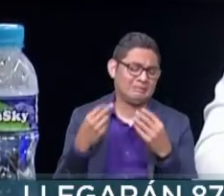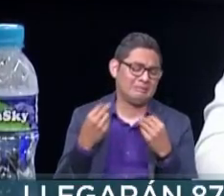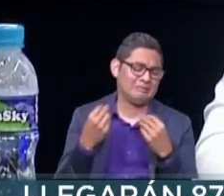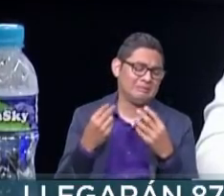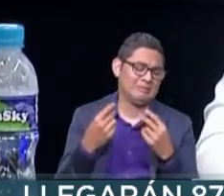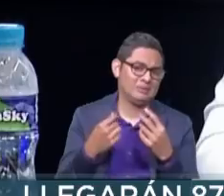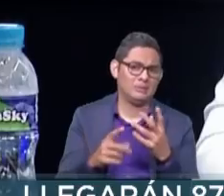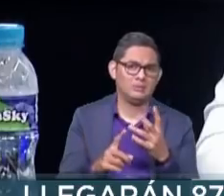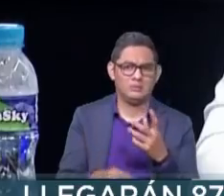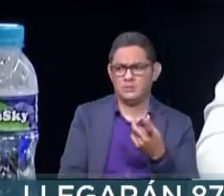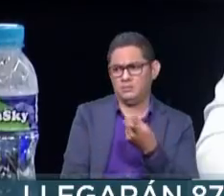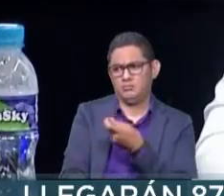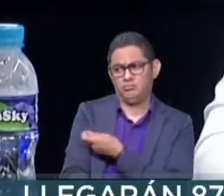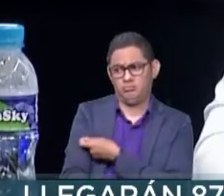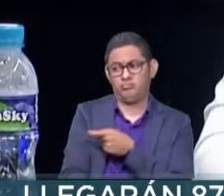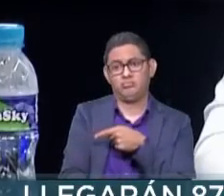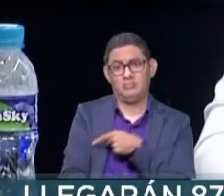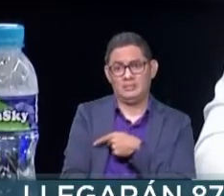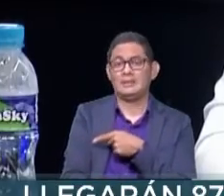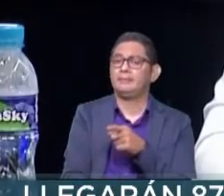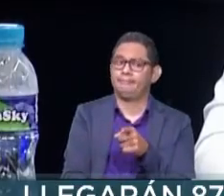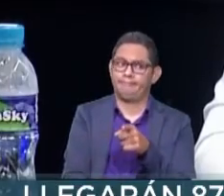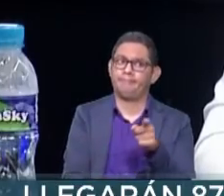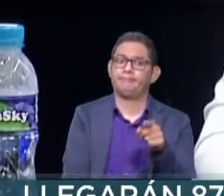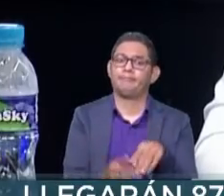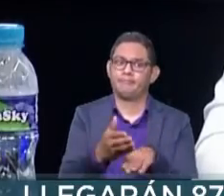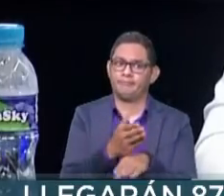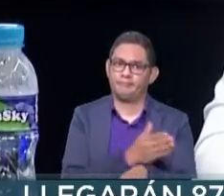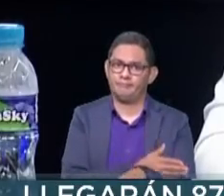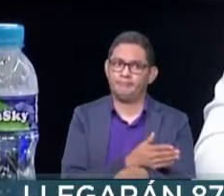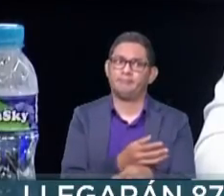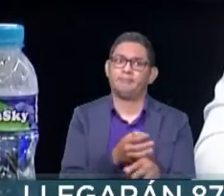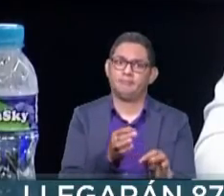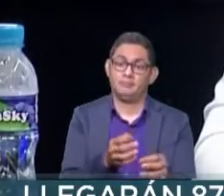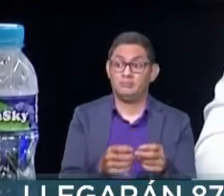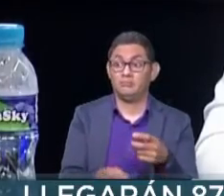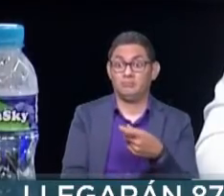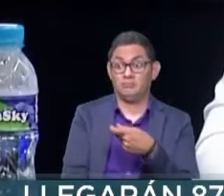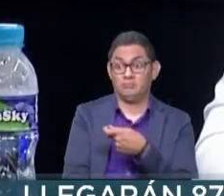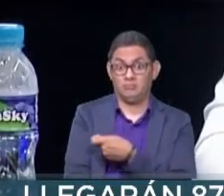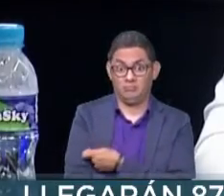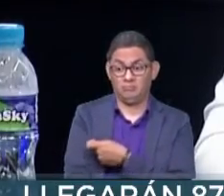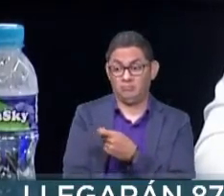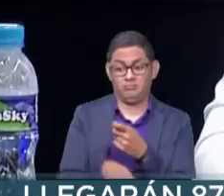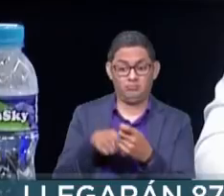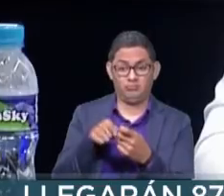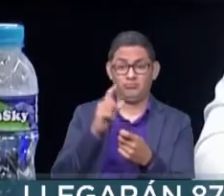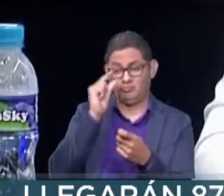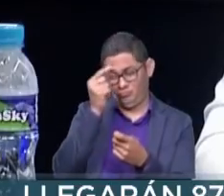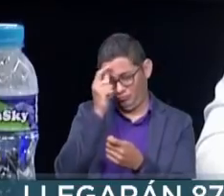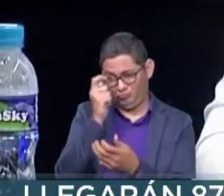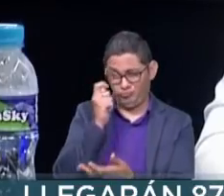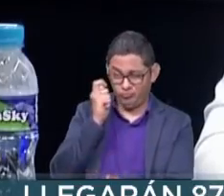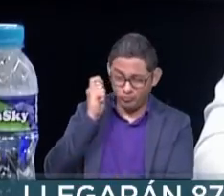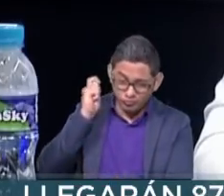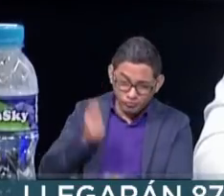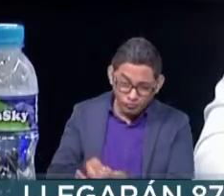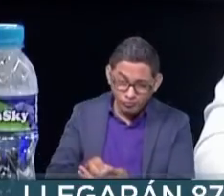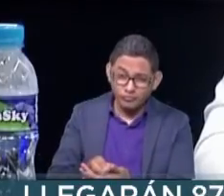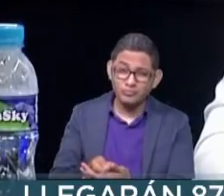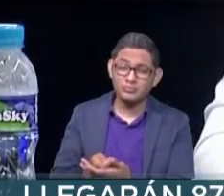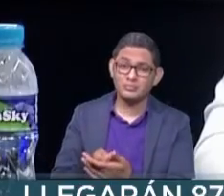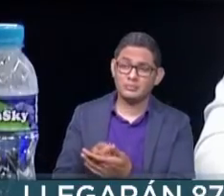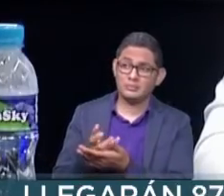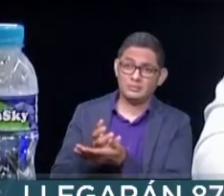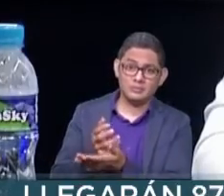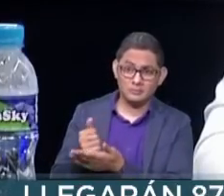la vacuna es sumamente importante. El gobierno ha hecho una excelente inversión y realmente